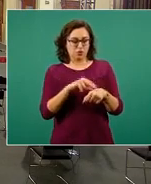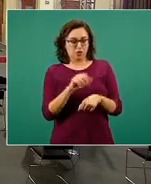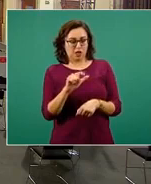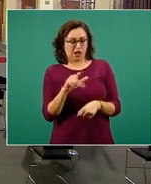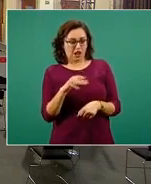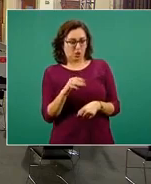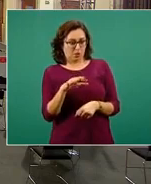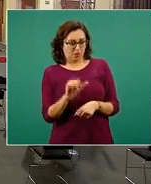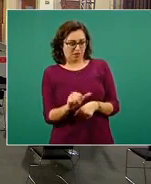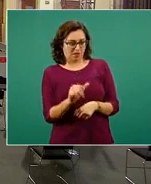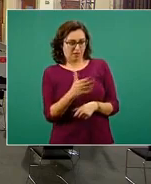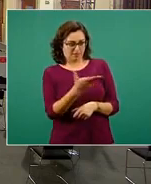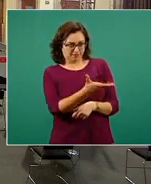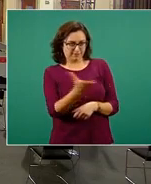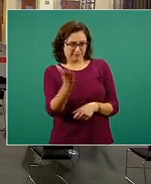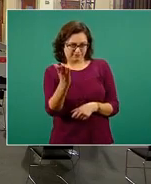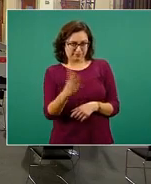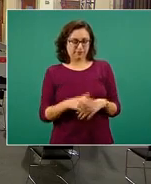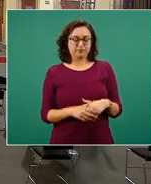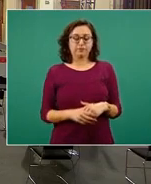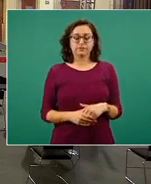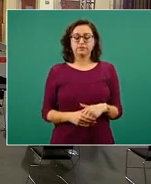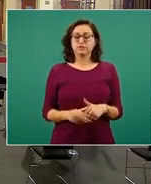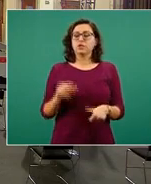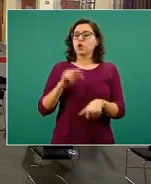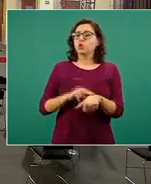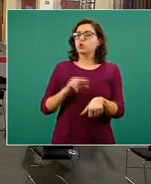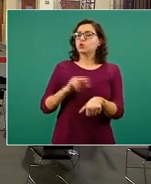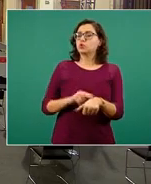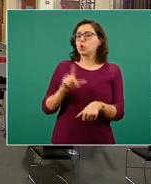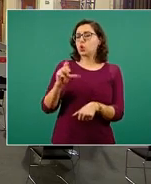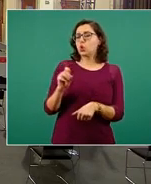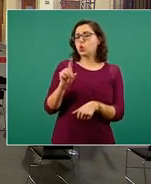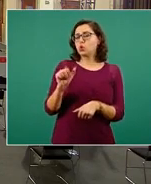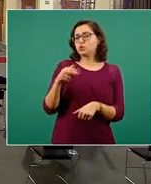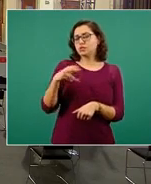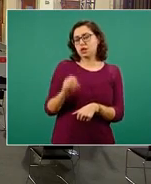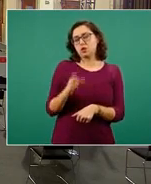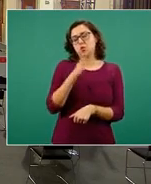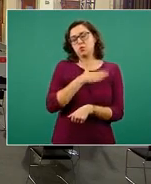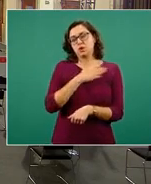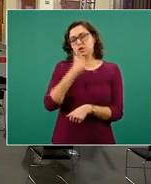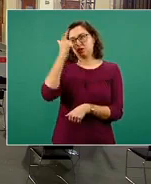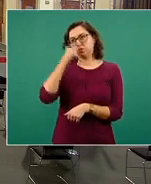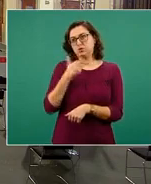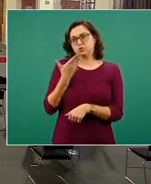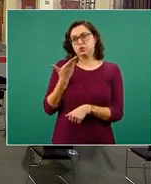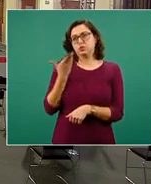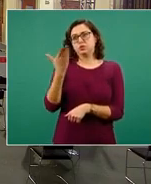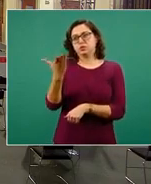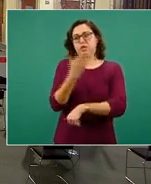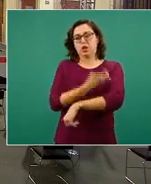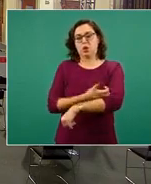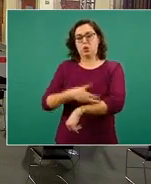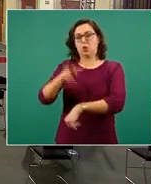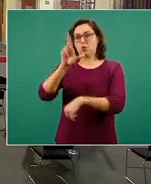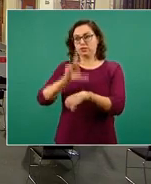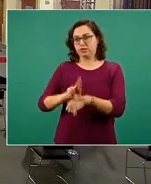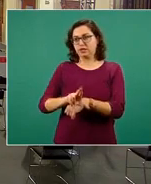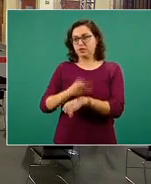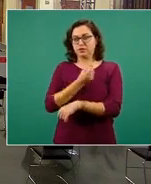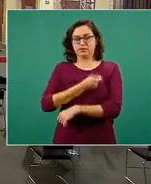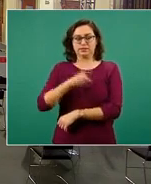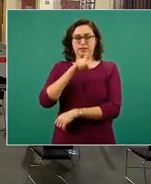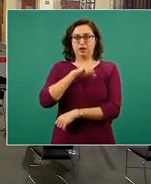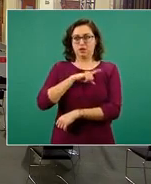doctor Lozano. Doctor Javier Lozano, muy buenas noches, coordinador de salud del Instituto del Estado de Salud del Estado de